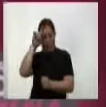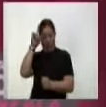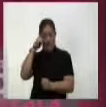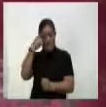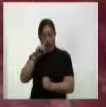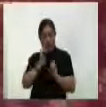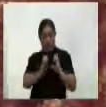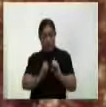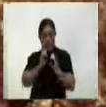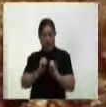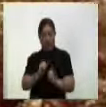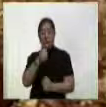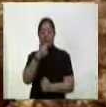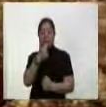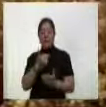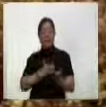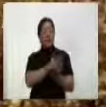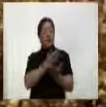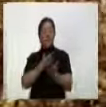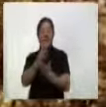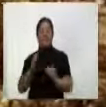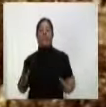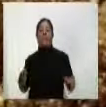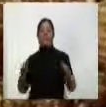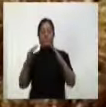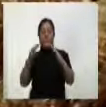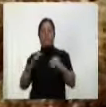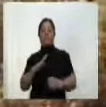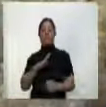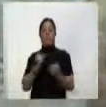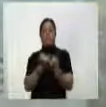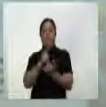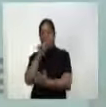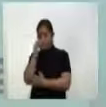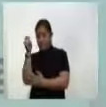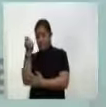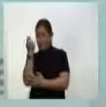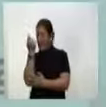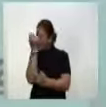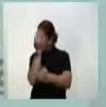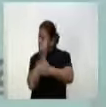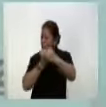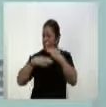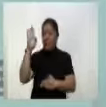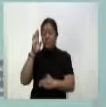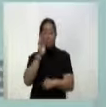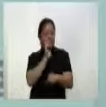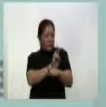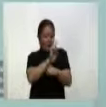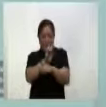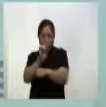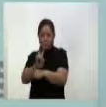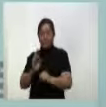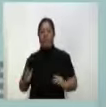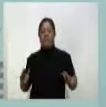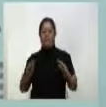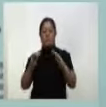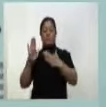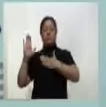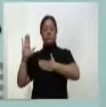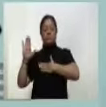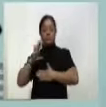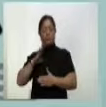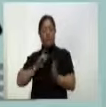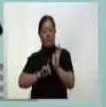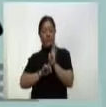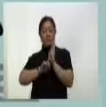al Parque Nacional. Asimismo, planteó el uso de tecnología de punta para vigilar la montaña y se comprometió a combatir la